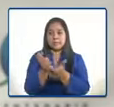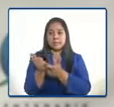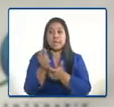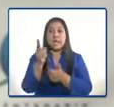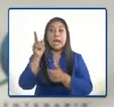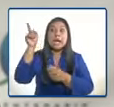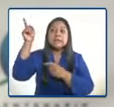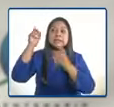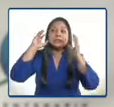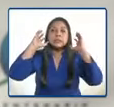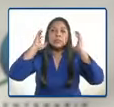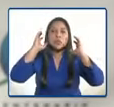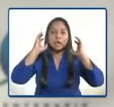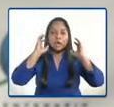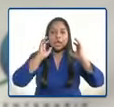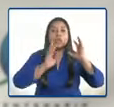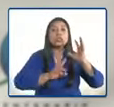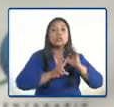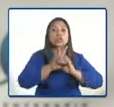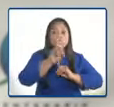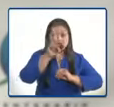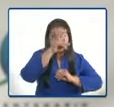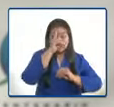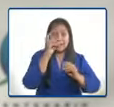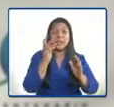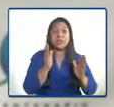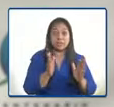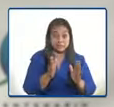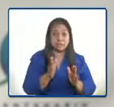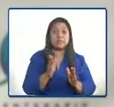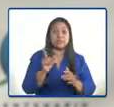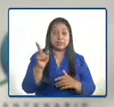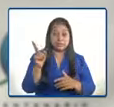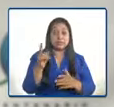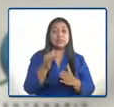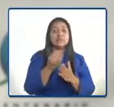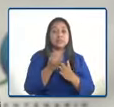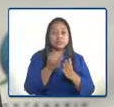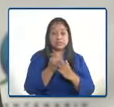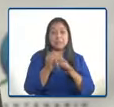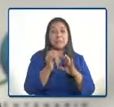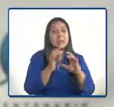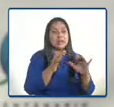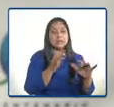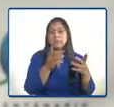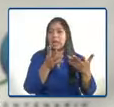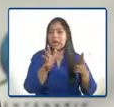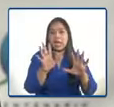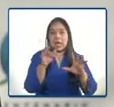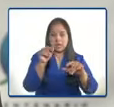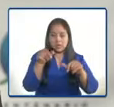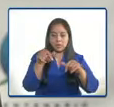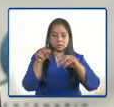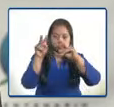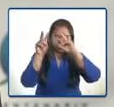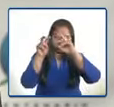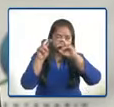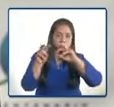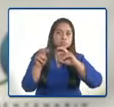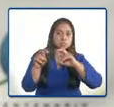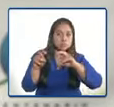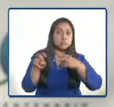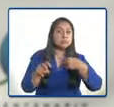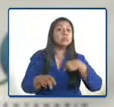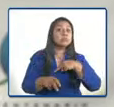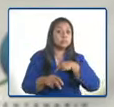Chiquimula, más de 12 trabajadores y colaboradores del Instituto de Migración ya están bajo esta investigación. Nosotros sí estamos